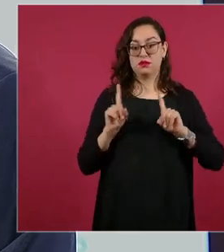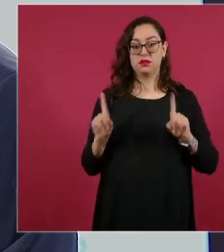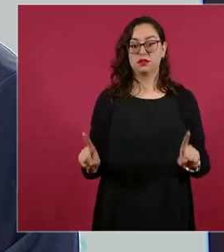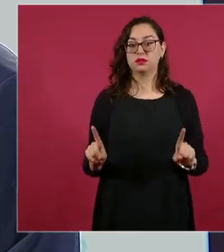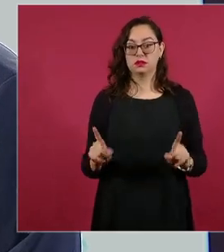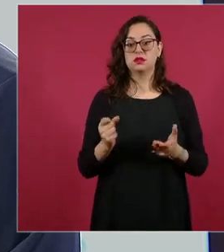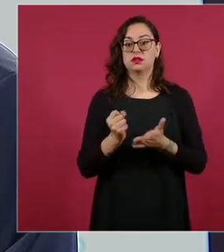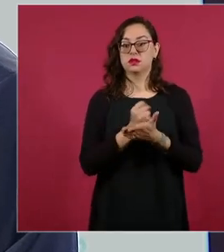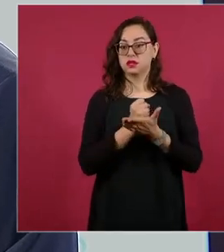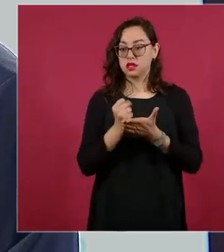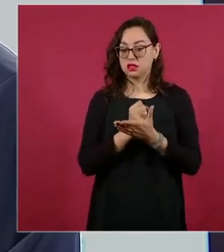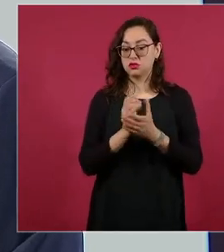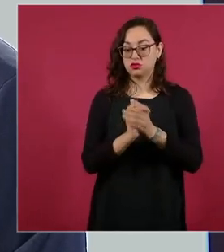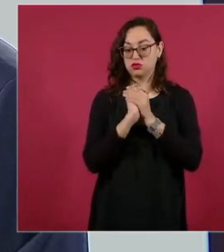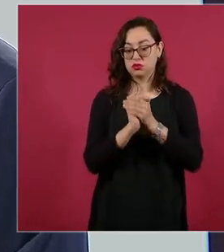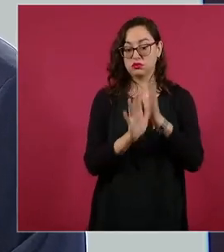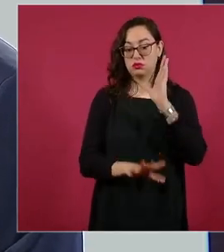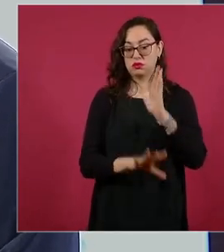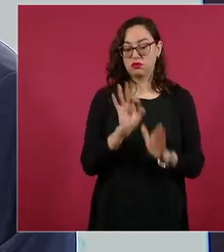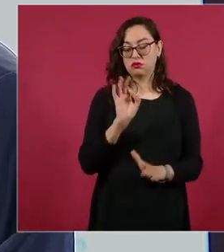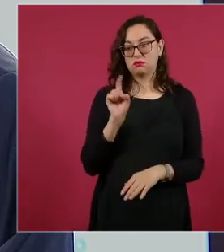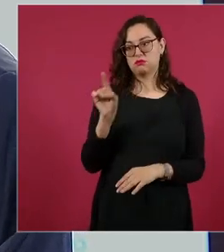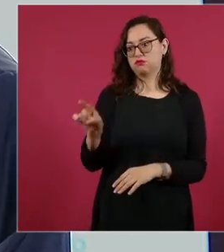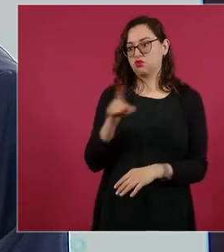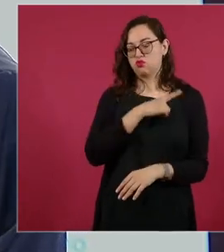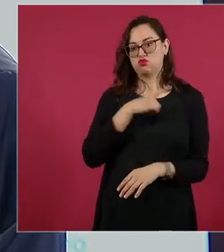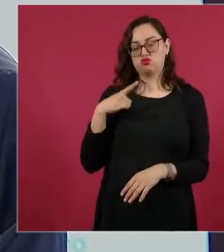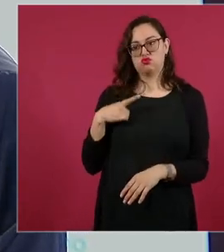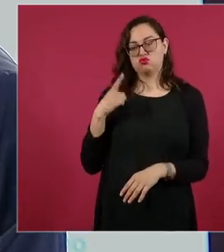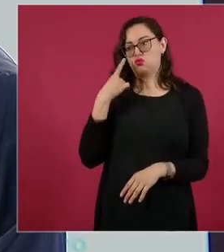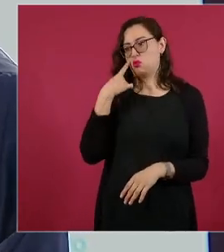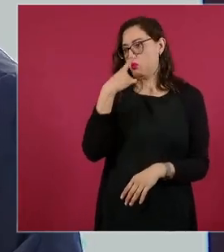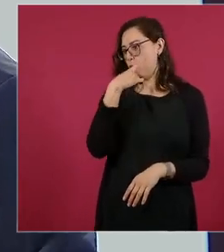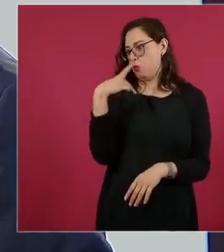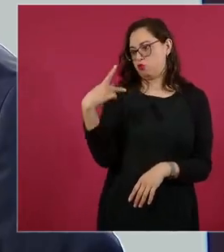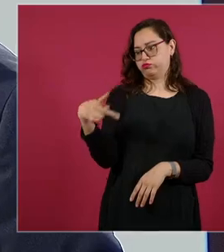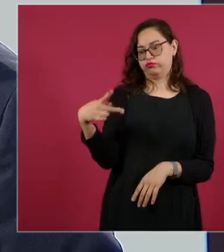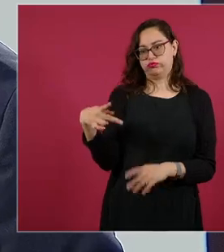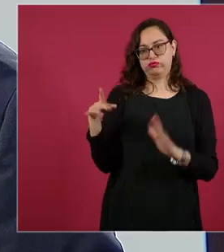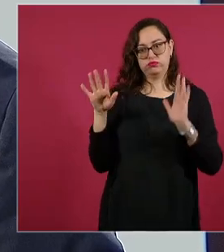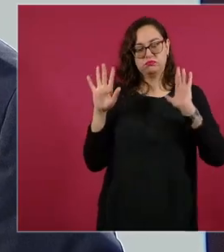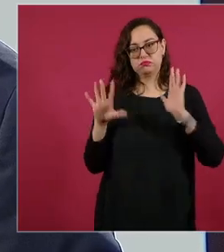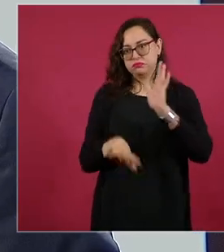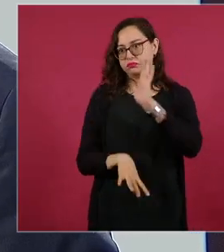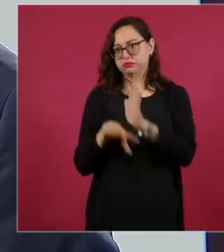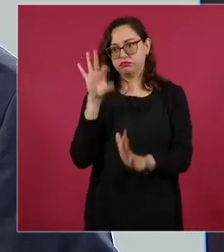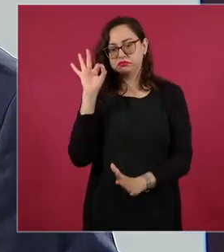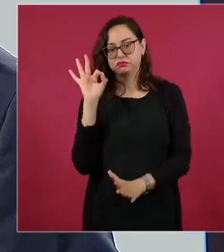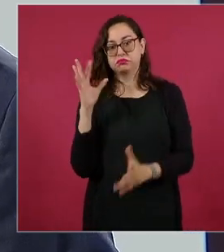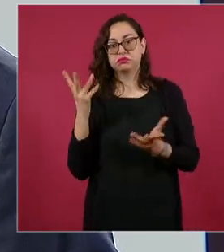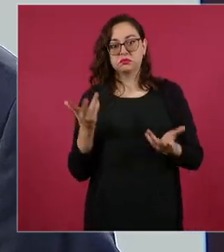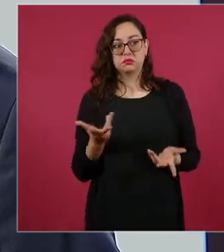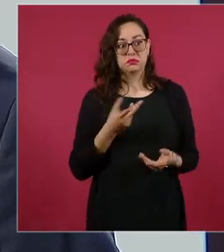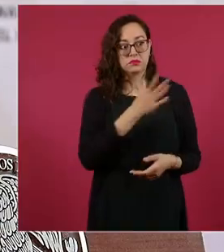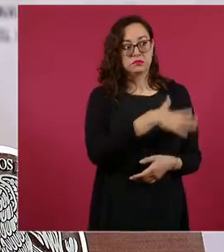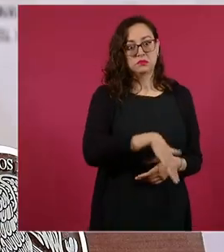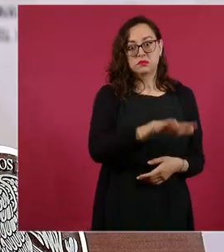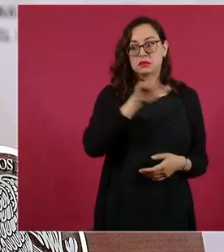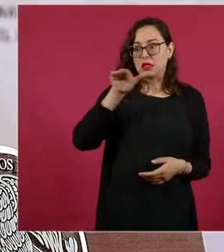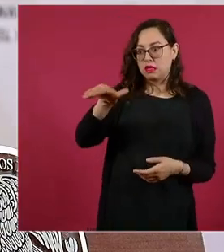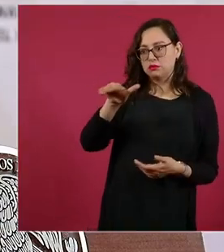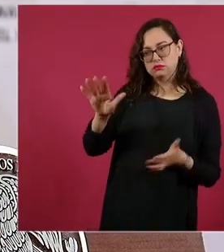informada con el tiempo que necesite, reselecciona su vivienda en donde realmente quiera vivir y se acerca a nosotros y